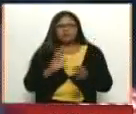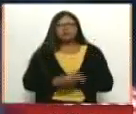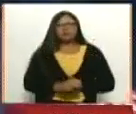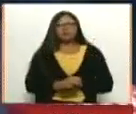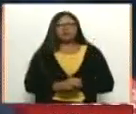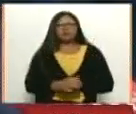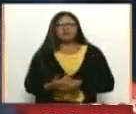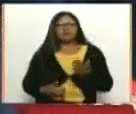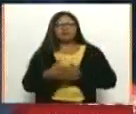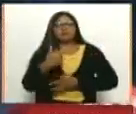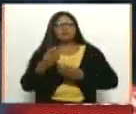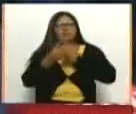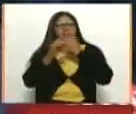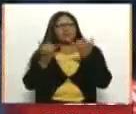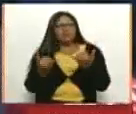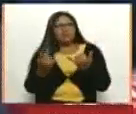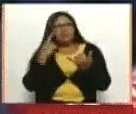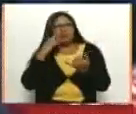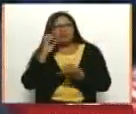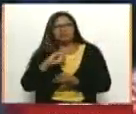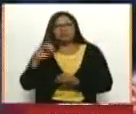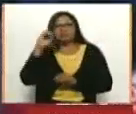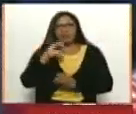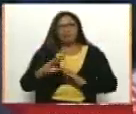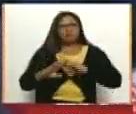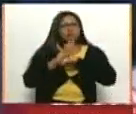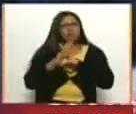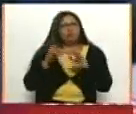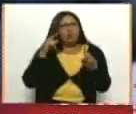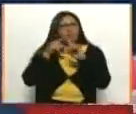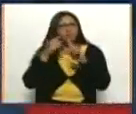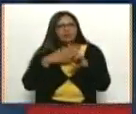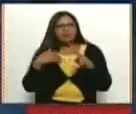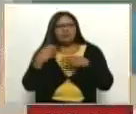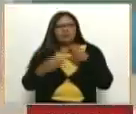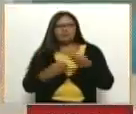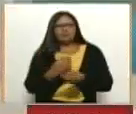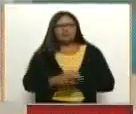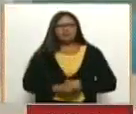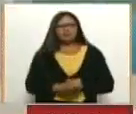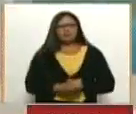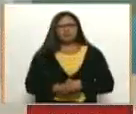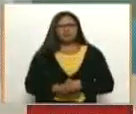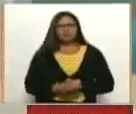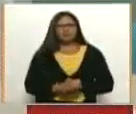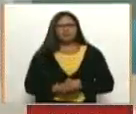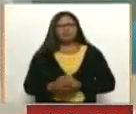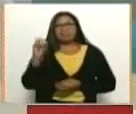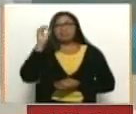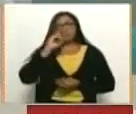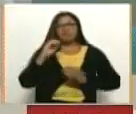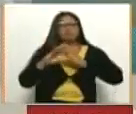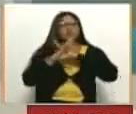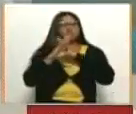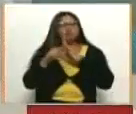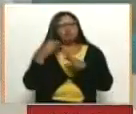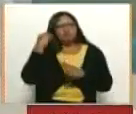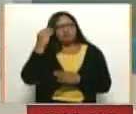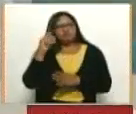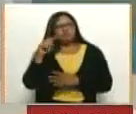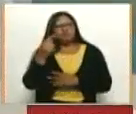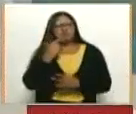más democracia, cero sanciones, es el objetivo de la conferencia en Bogotá. Cero sanciones, yo creo que es como la